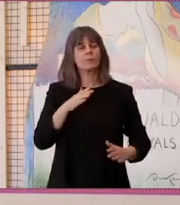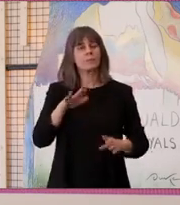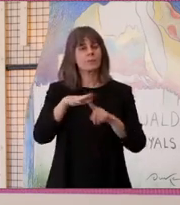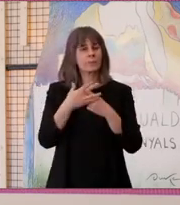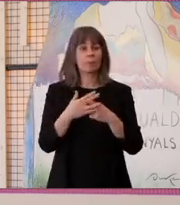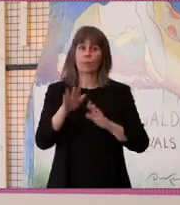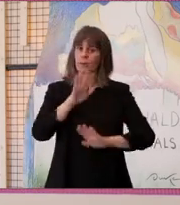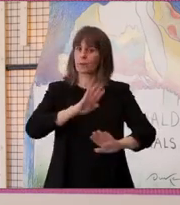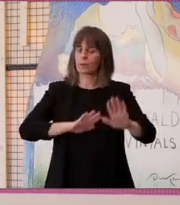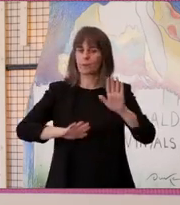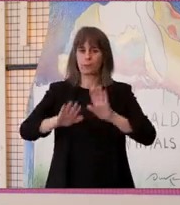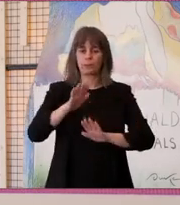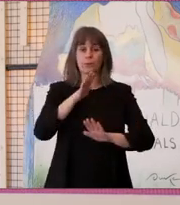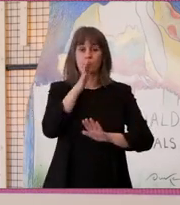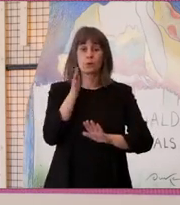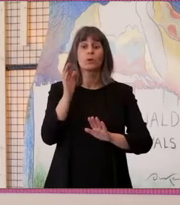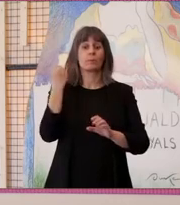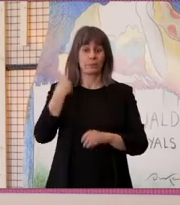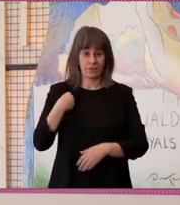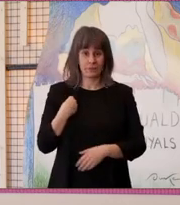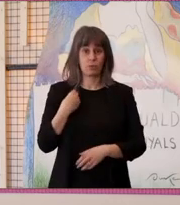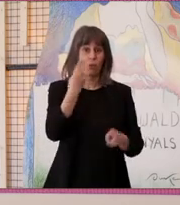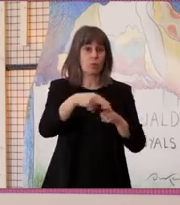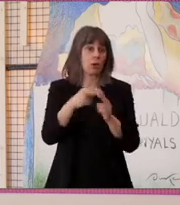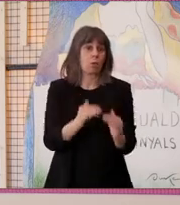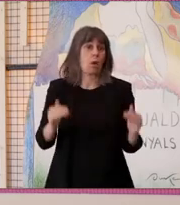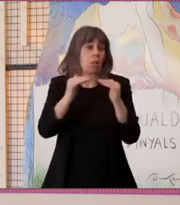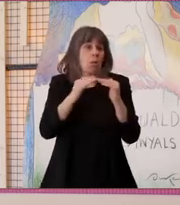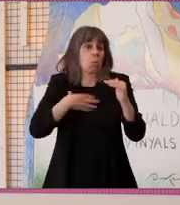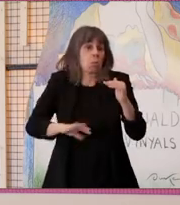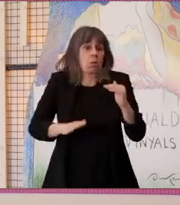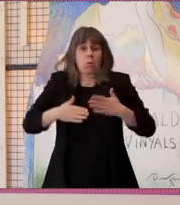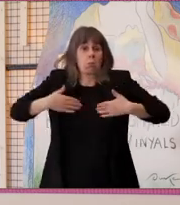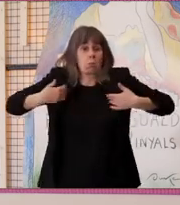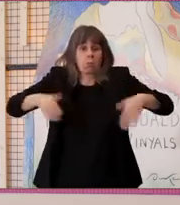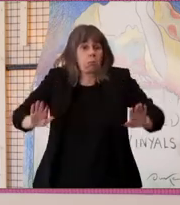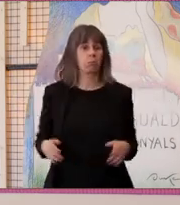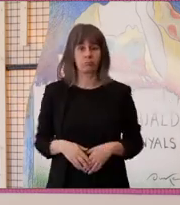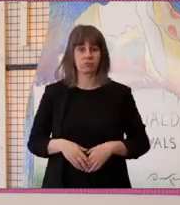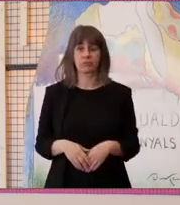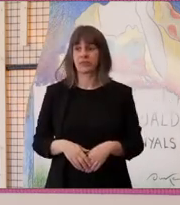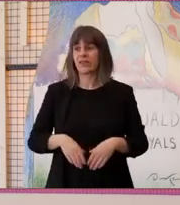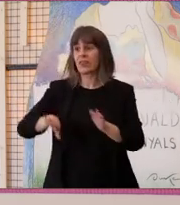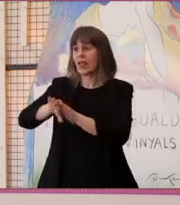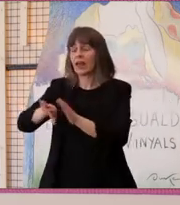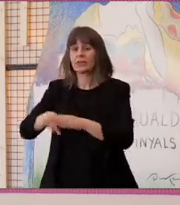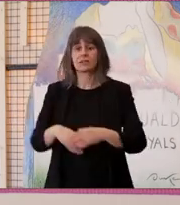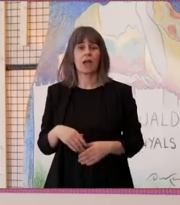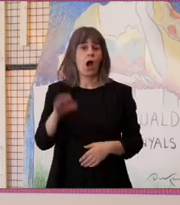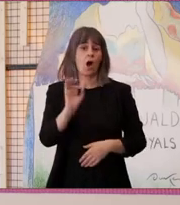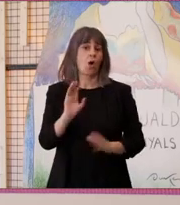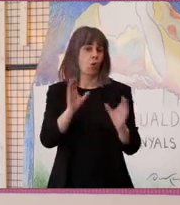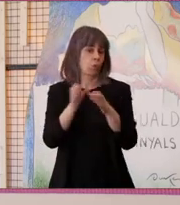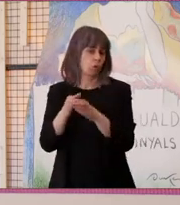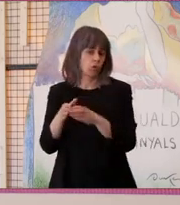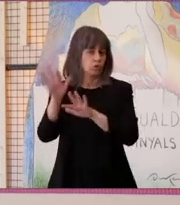porque pasan por políticas de igualdad cualquier cosa cualquier cosa desde la derecha pero también desde los